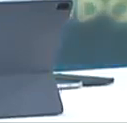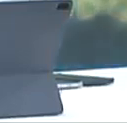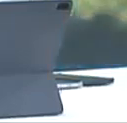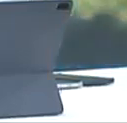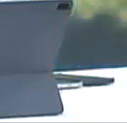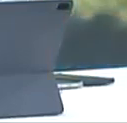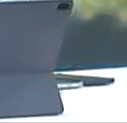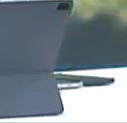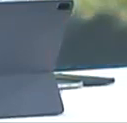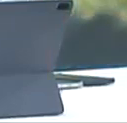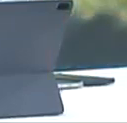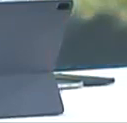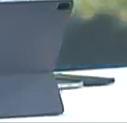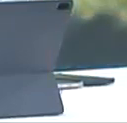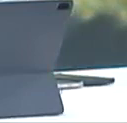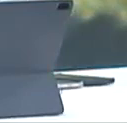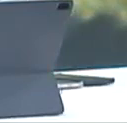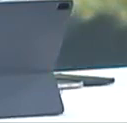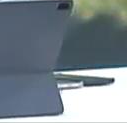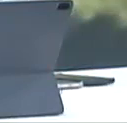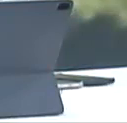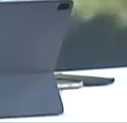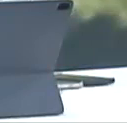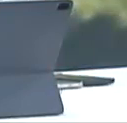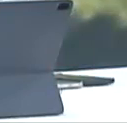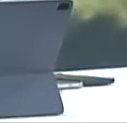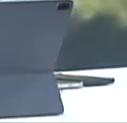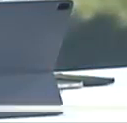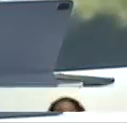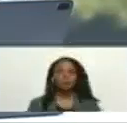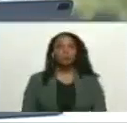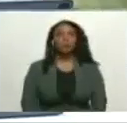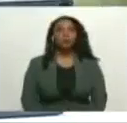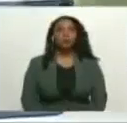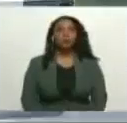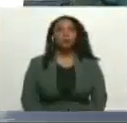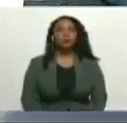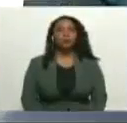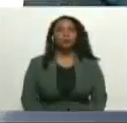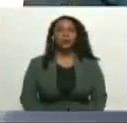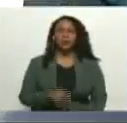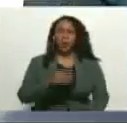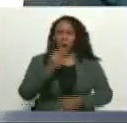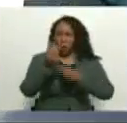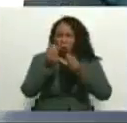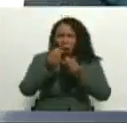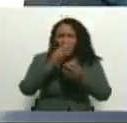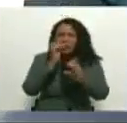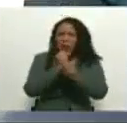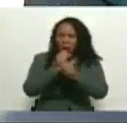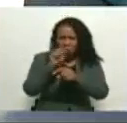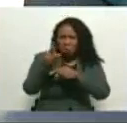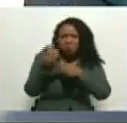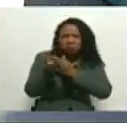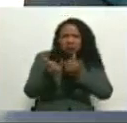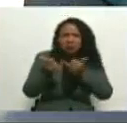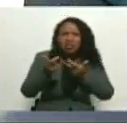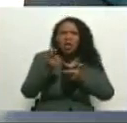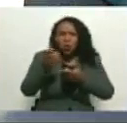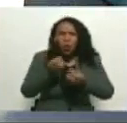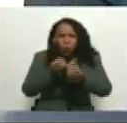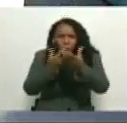frontino, que está en los Andes venezolanos, ¿verdad? Marcos, ¿qué me dice? ¿Cómo está el trabajo? ¿Qué le podemos decir a la gente